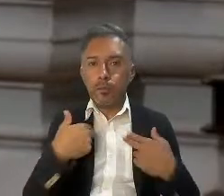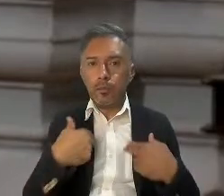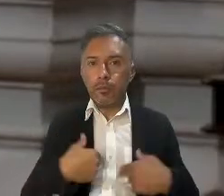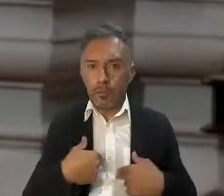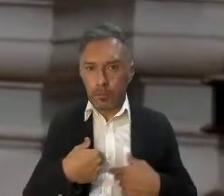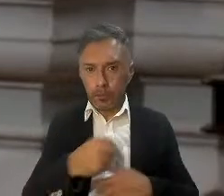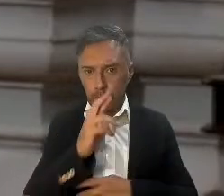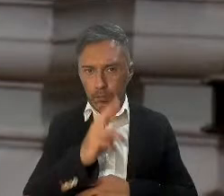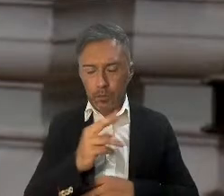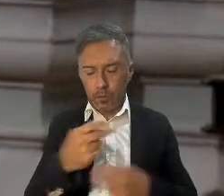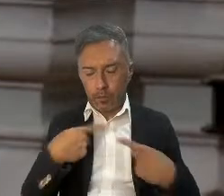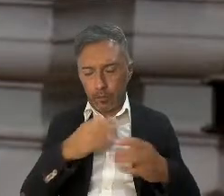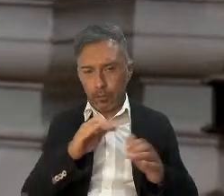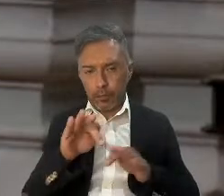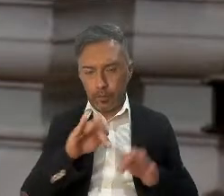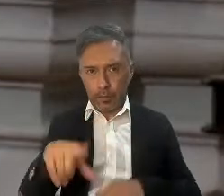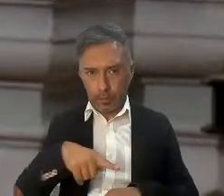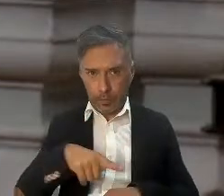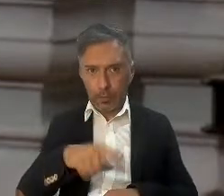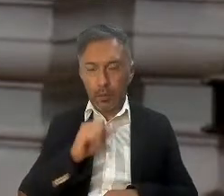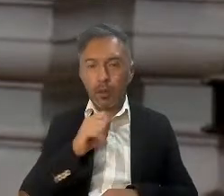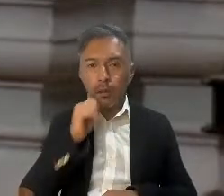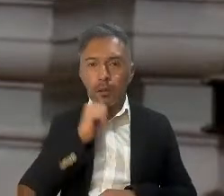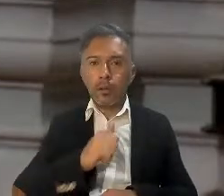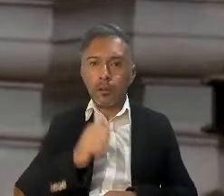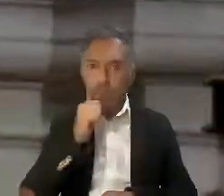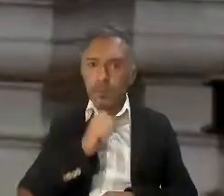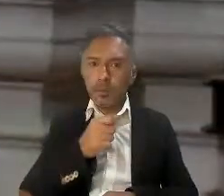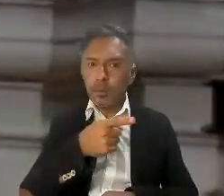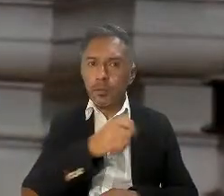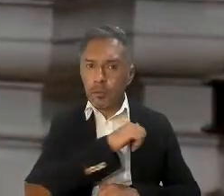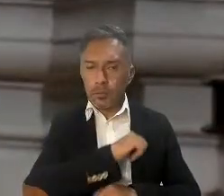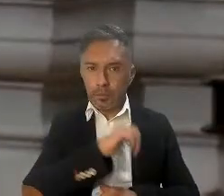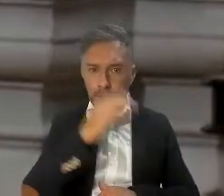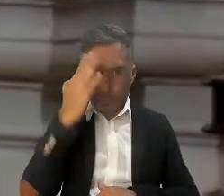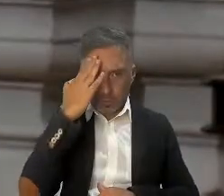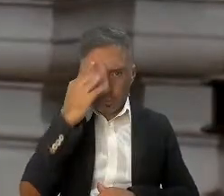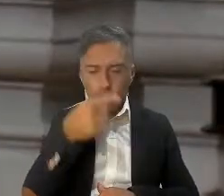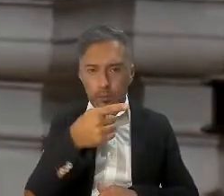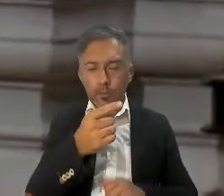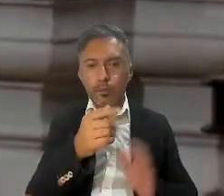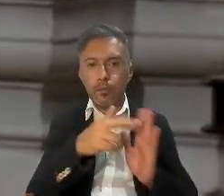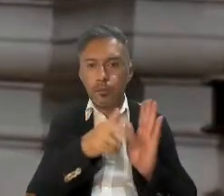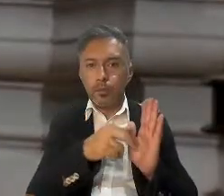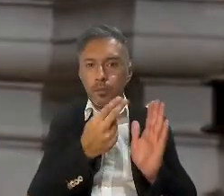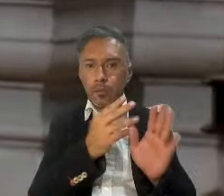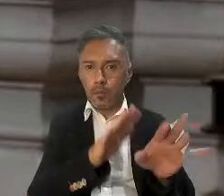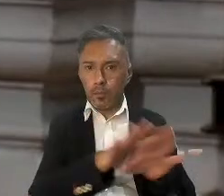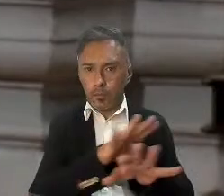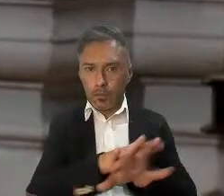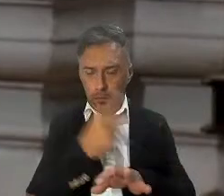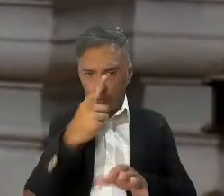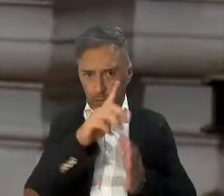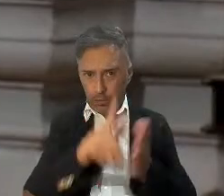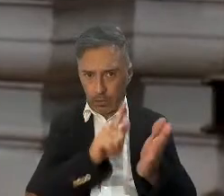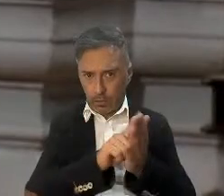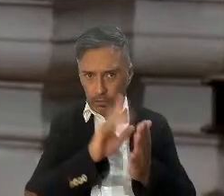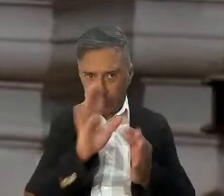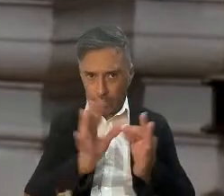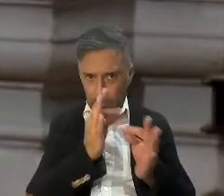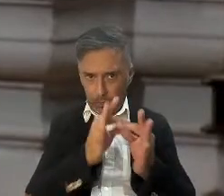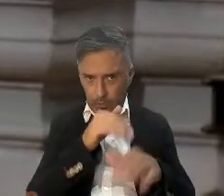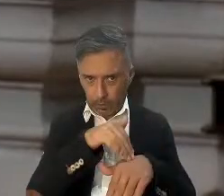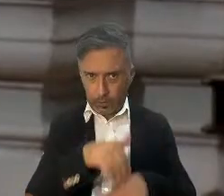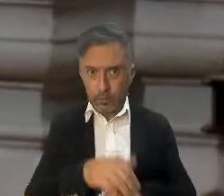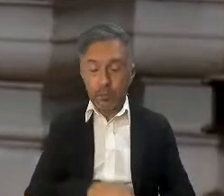y otorgando en todo momento a la autoridad los medios necesarios para el cumplimiento de la ley en este sentido